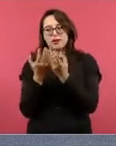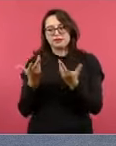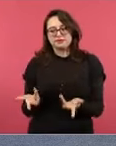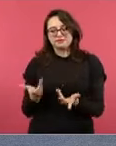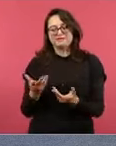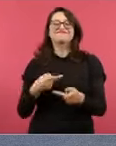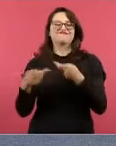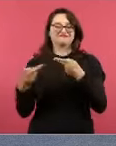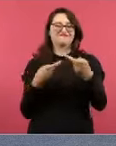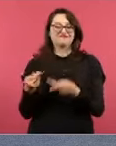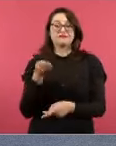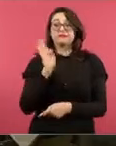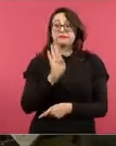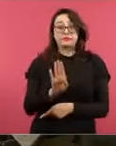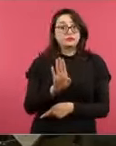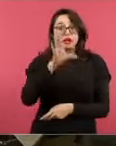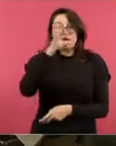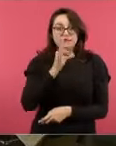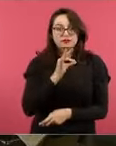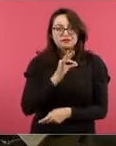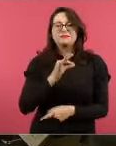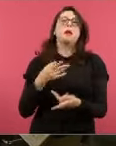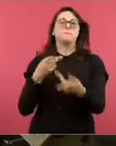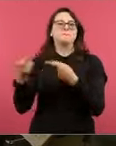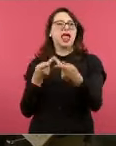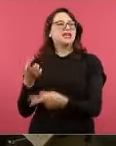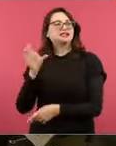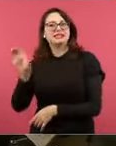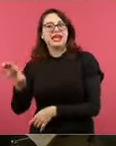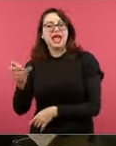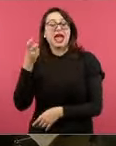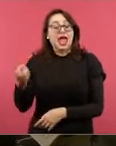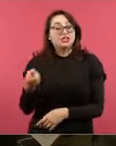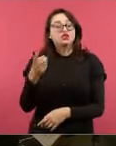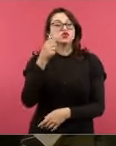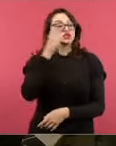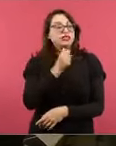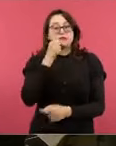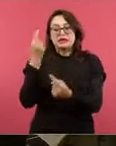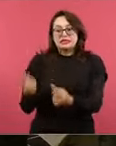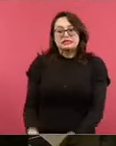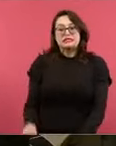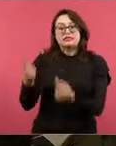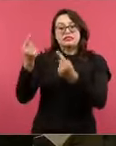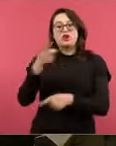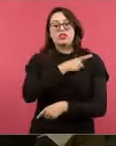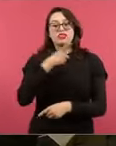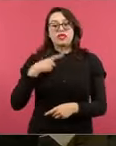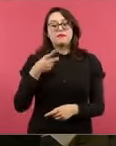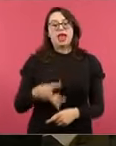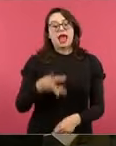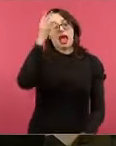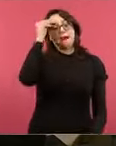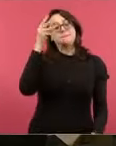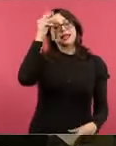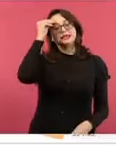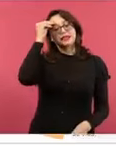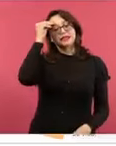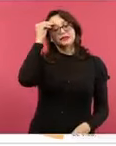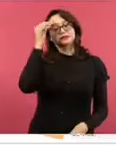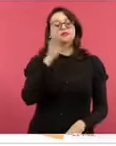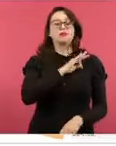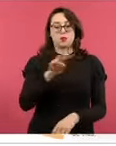queda, pues un plan C. Y bueno, aquí tenemos, observen niñas y niños, que de repente Ulises,